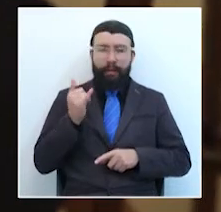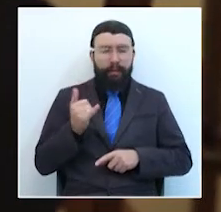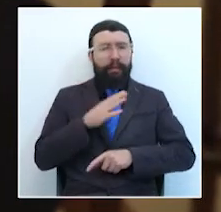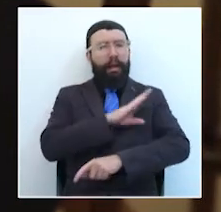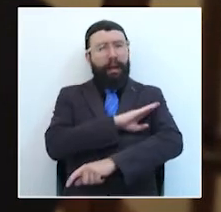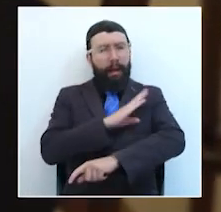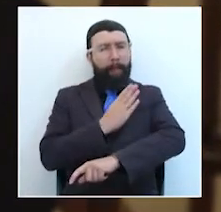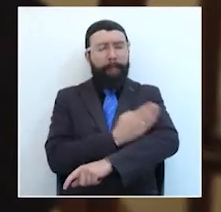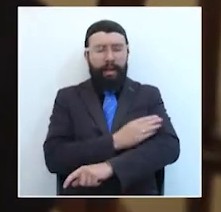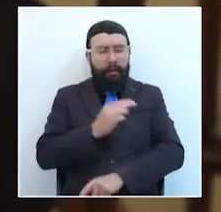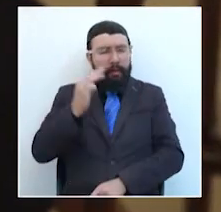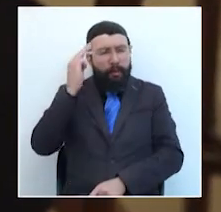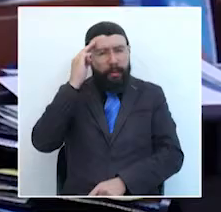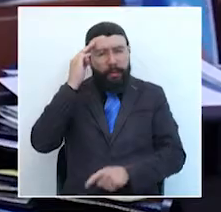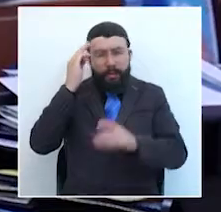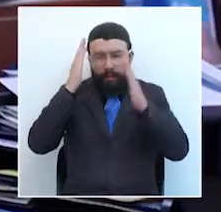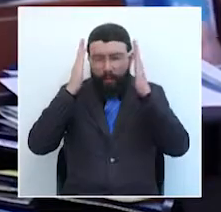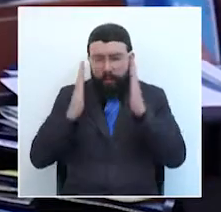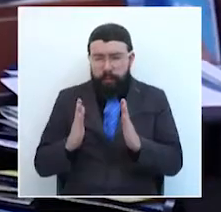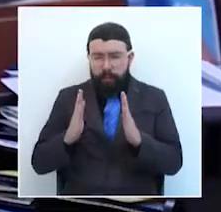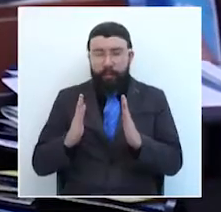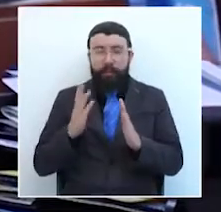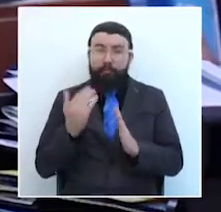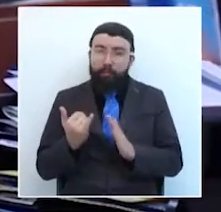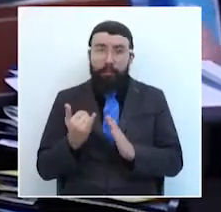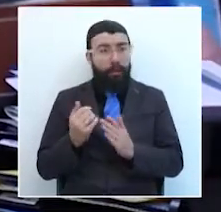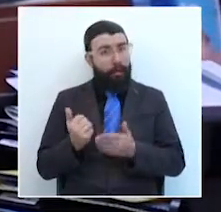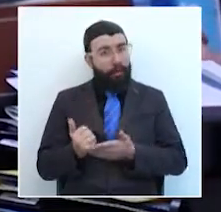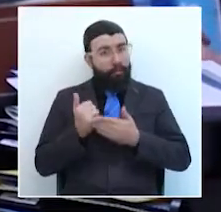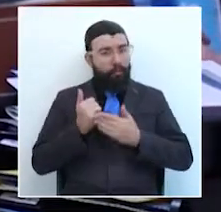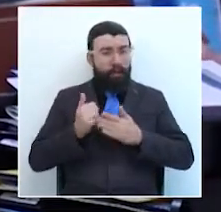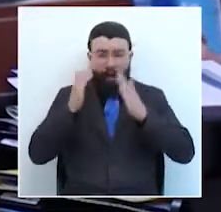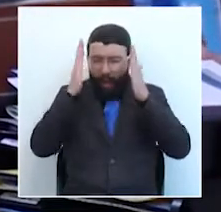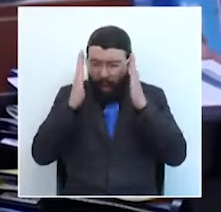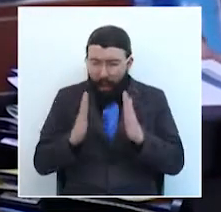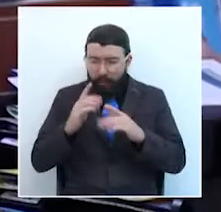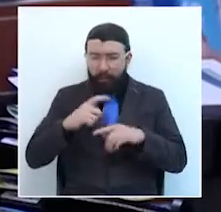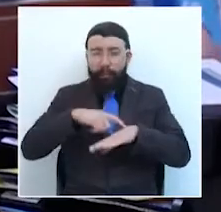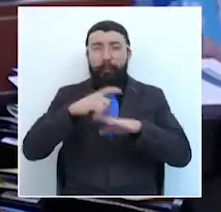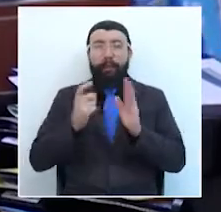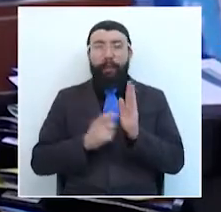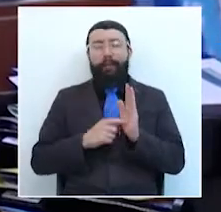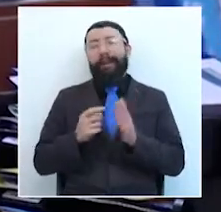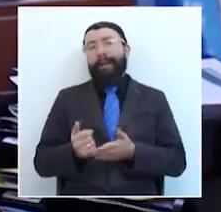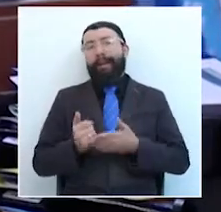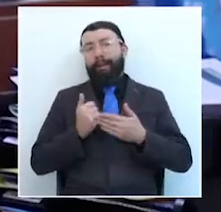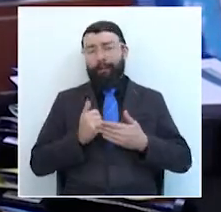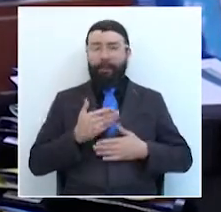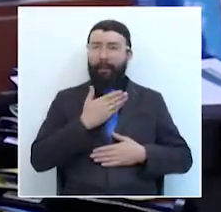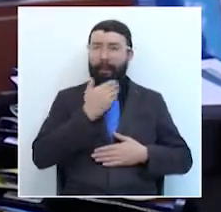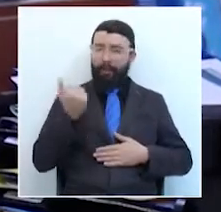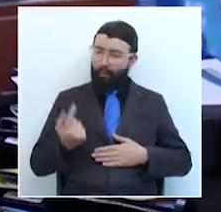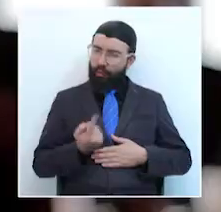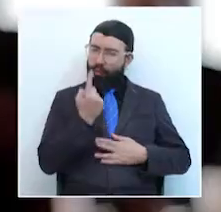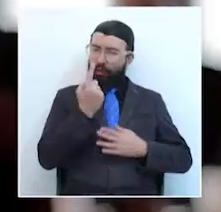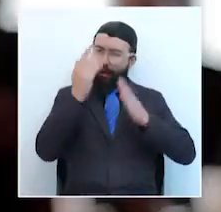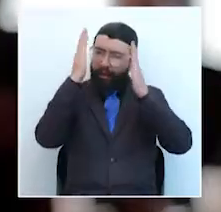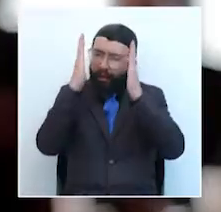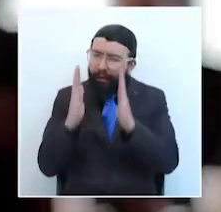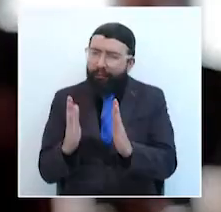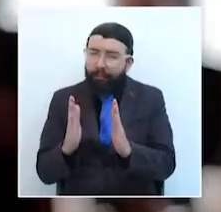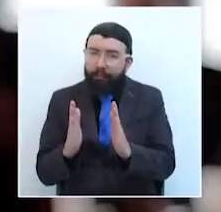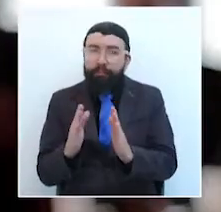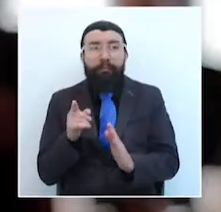uno de los principales beneficios de la concentración plena es que favorece la concentración en una sola cosa esta